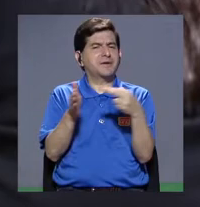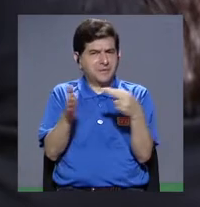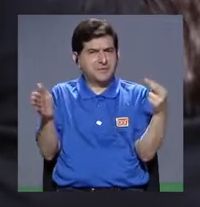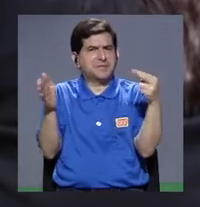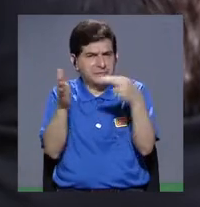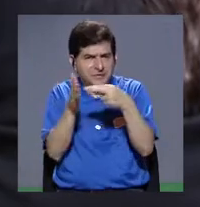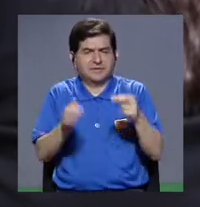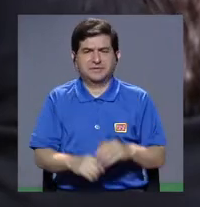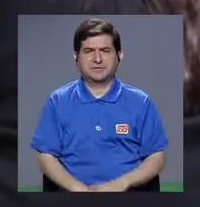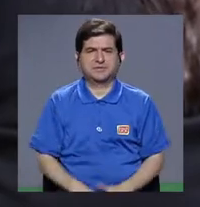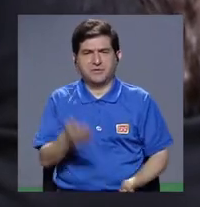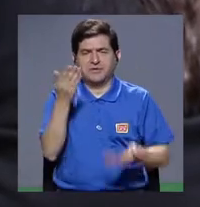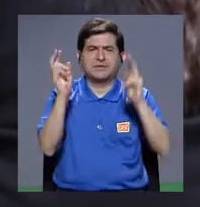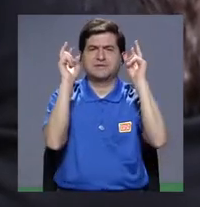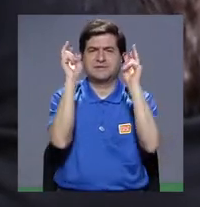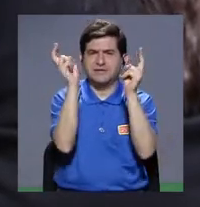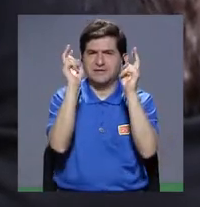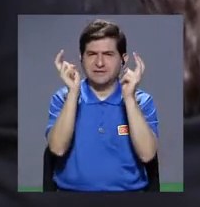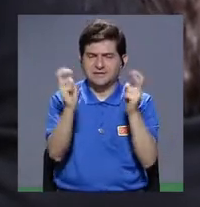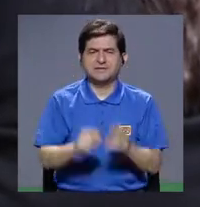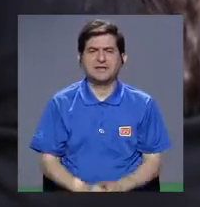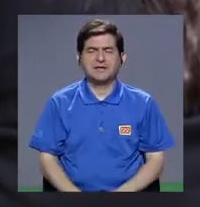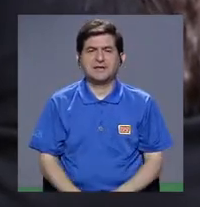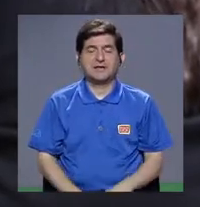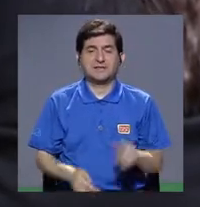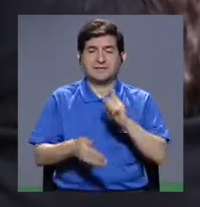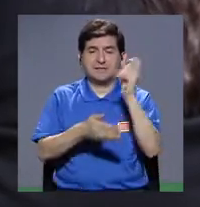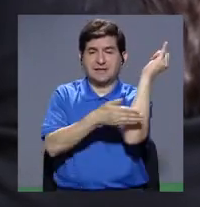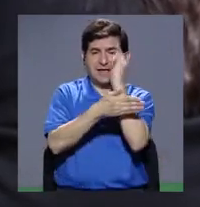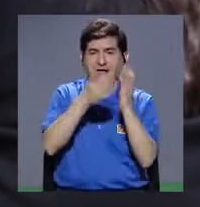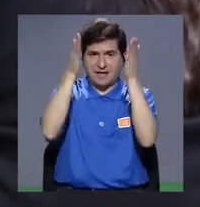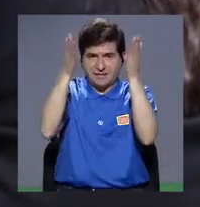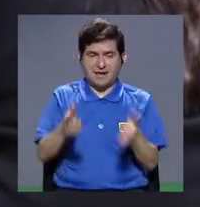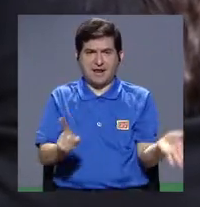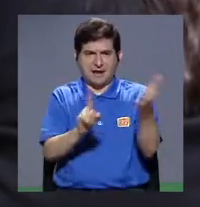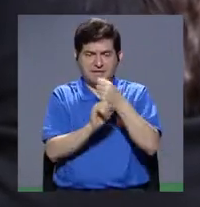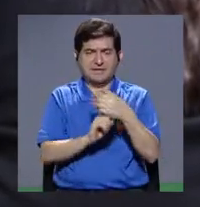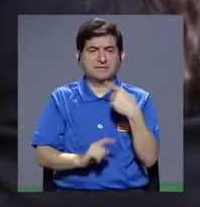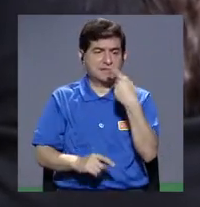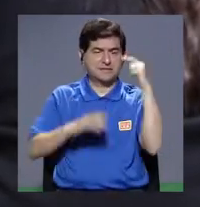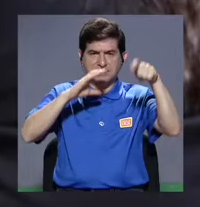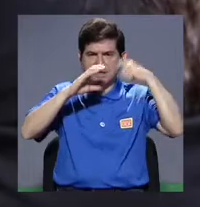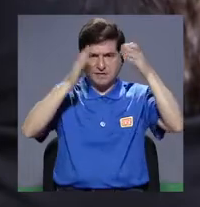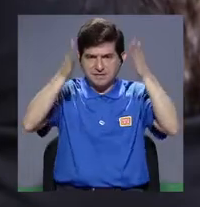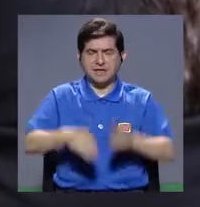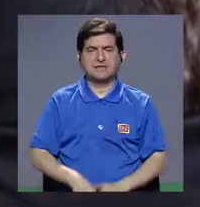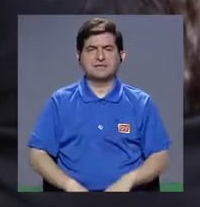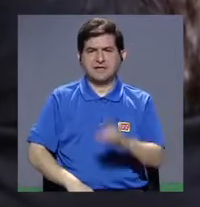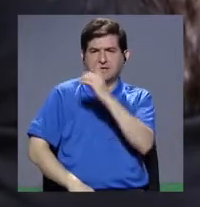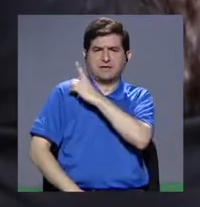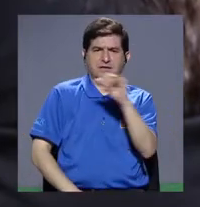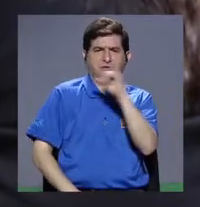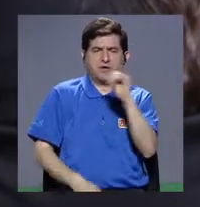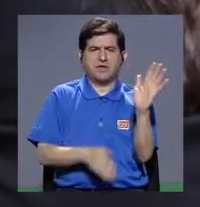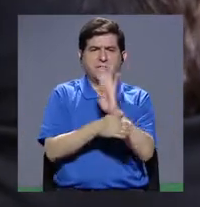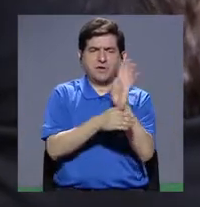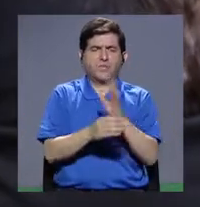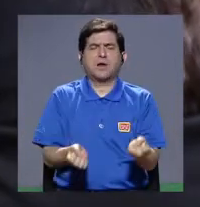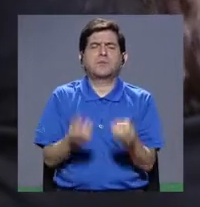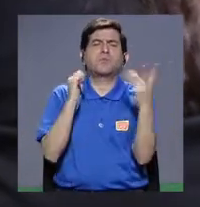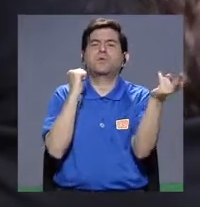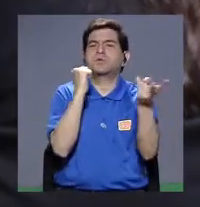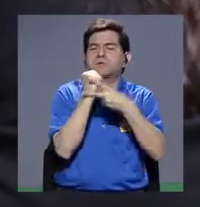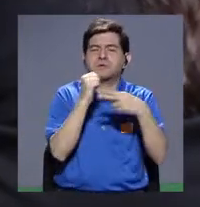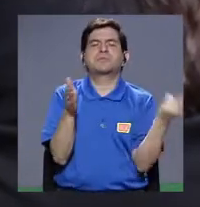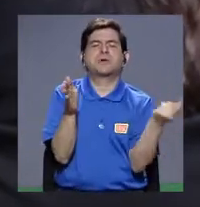esto de los de los temas que se apoderan de los artistas de verdad en el cine se habla de que los directores hacen la misma película no se ve